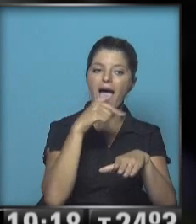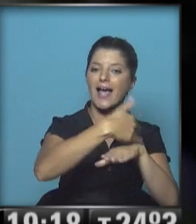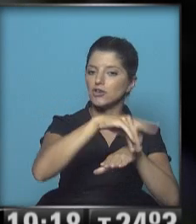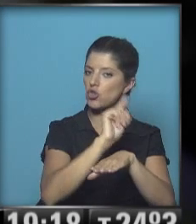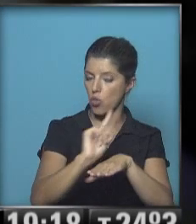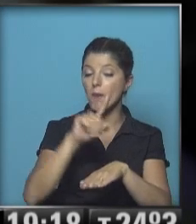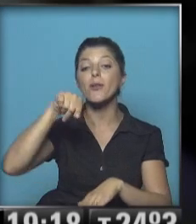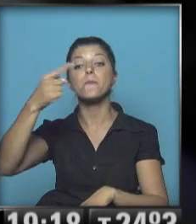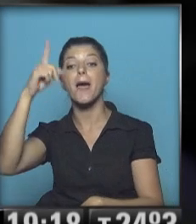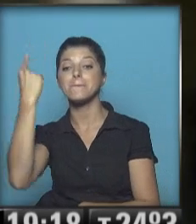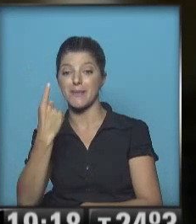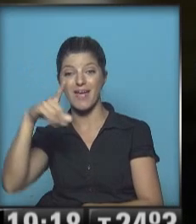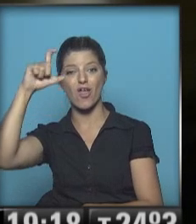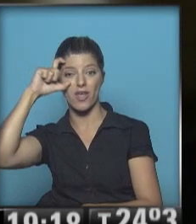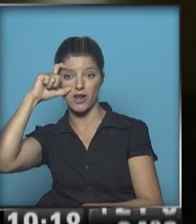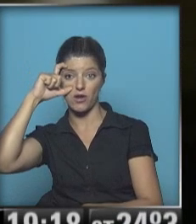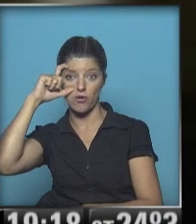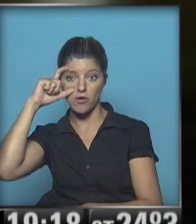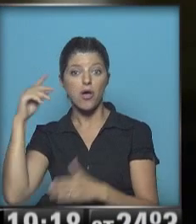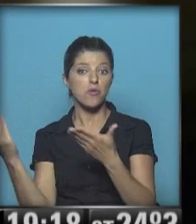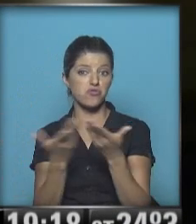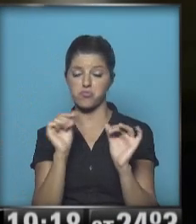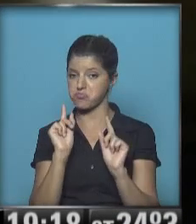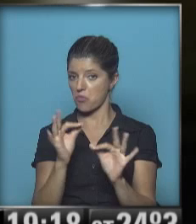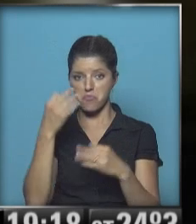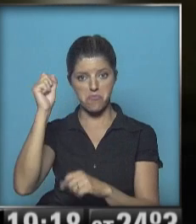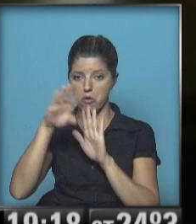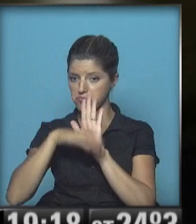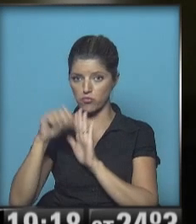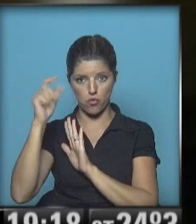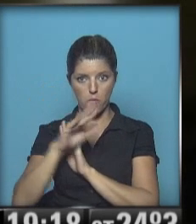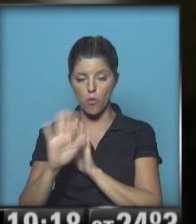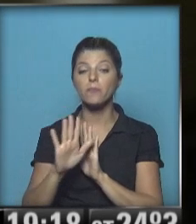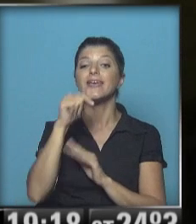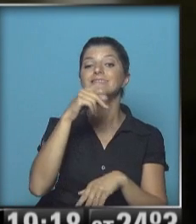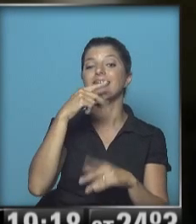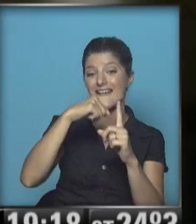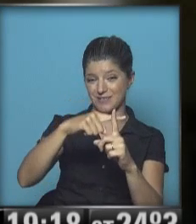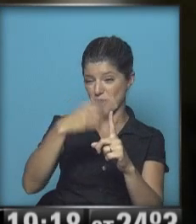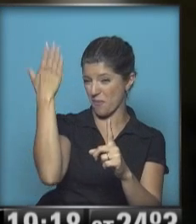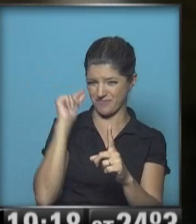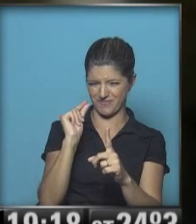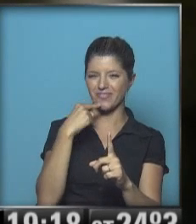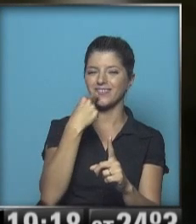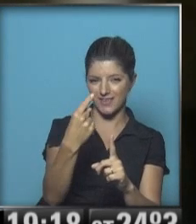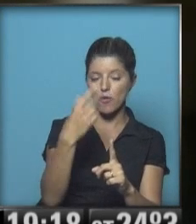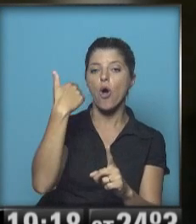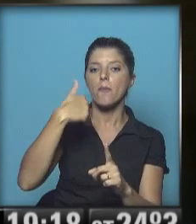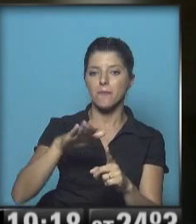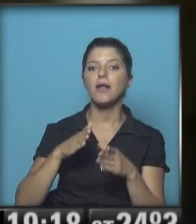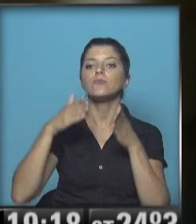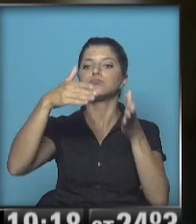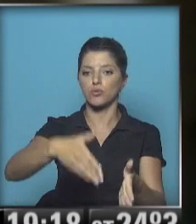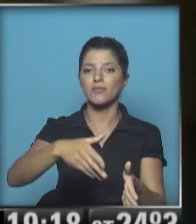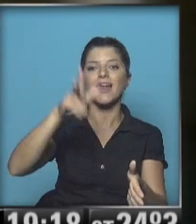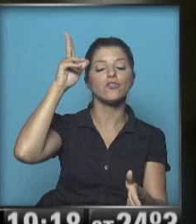mañana, 1 de enero, va a ser normal el desarrollo de la recolección de basuras. En cementerios, como le decíamos recién, van a realizar inhumaciones entre las